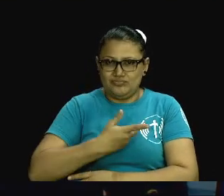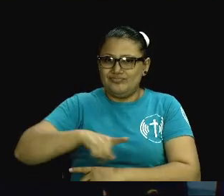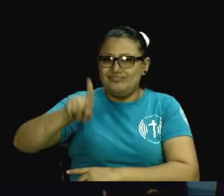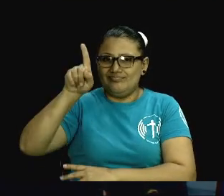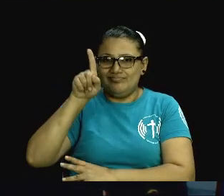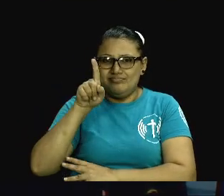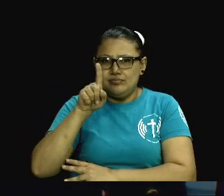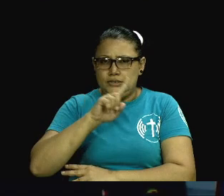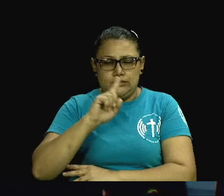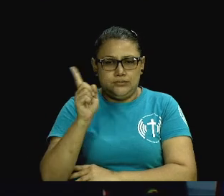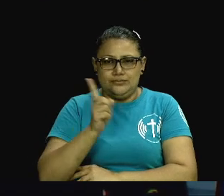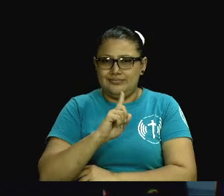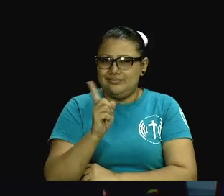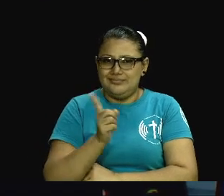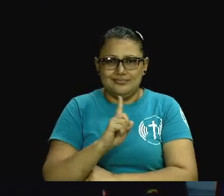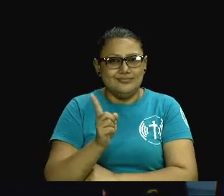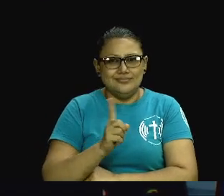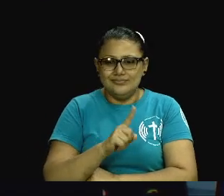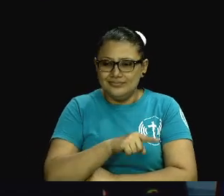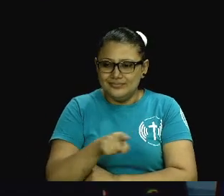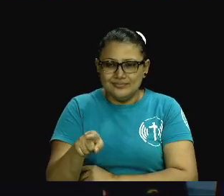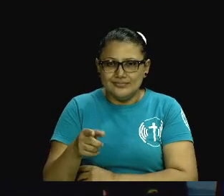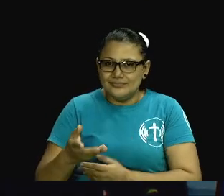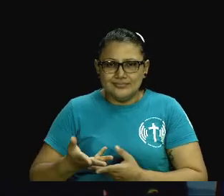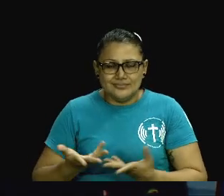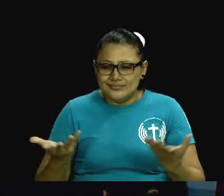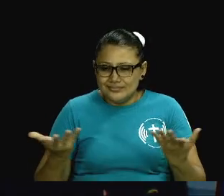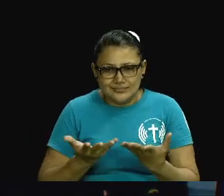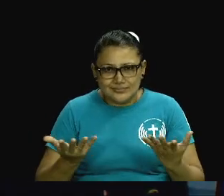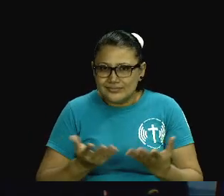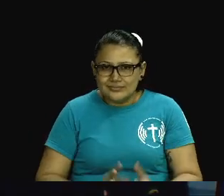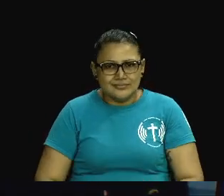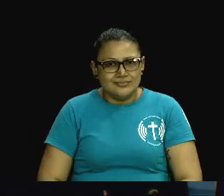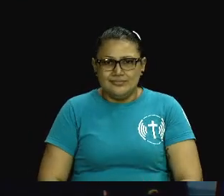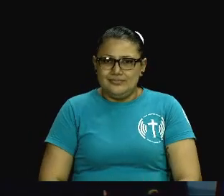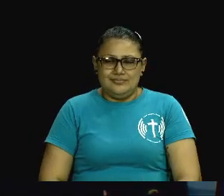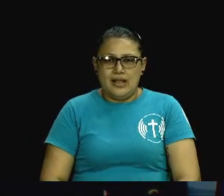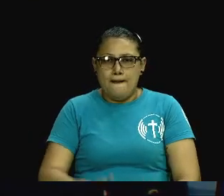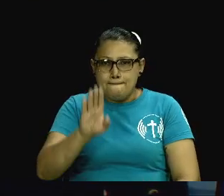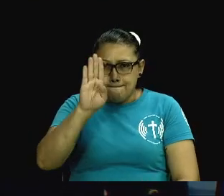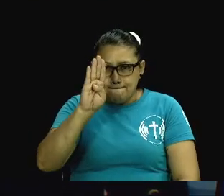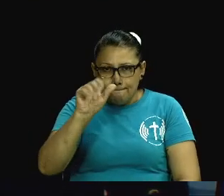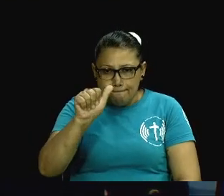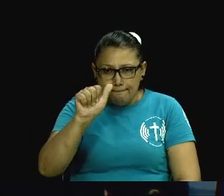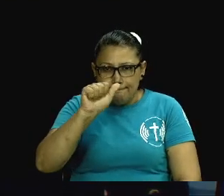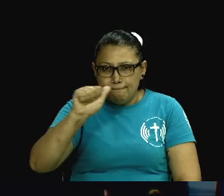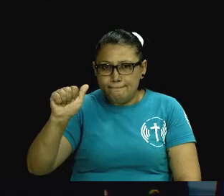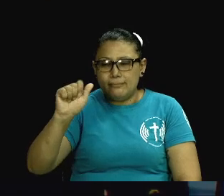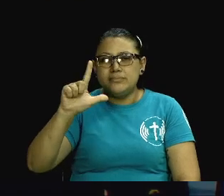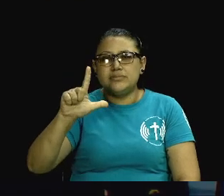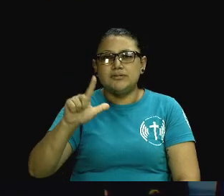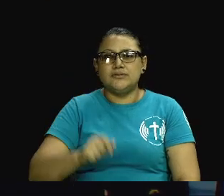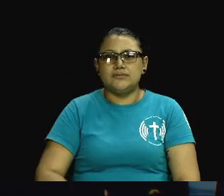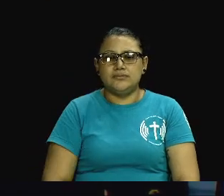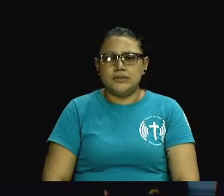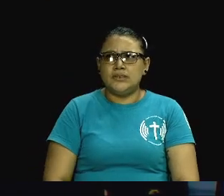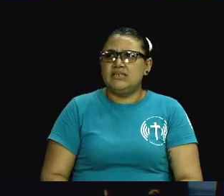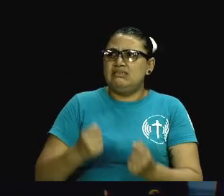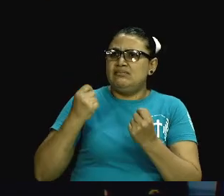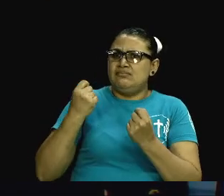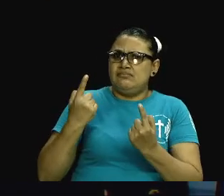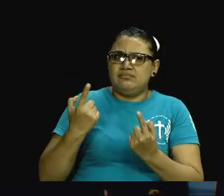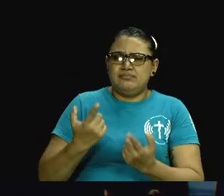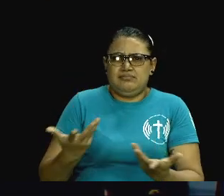se va no no hubiera hecho esto no si es que va al no hubiera hecho lo otro el pueblo reaccionó